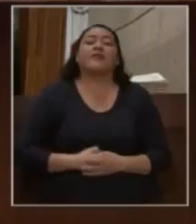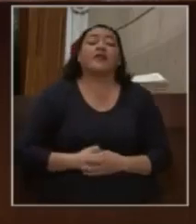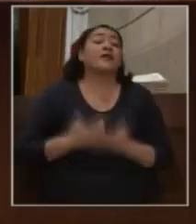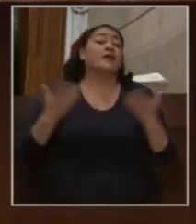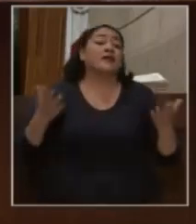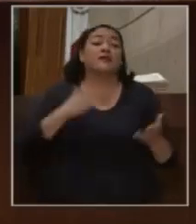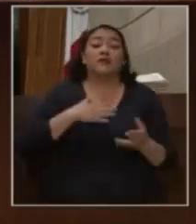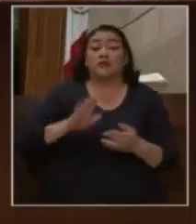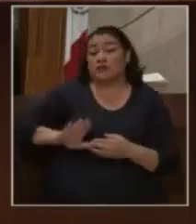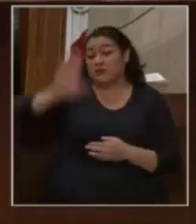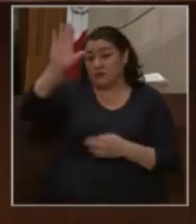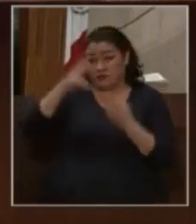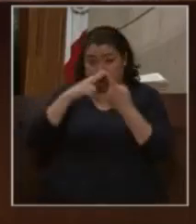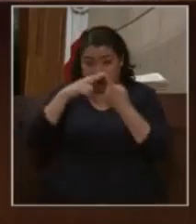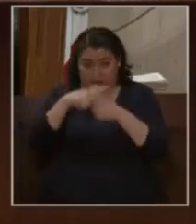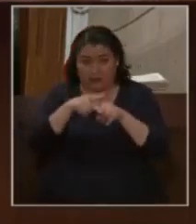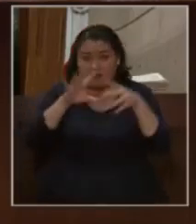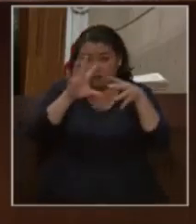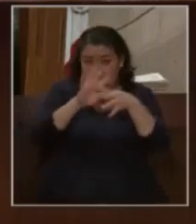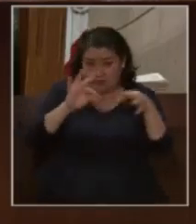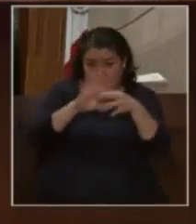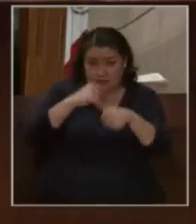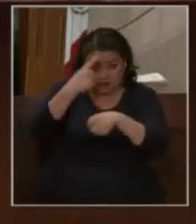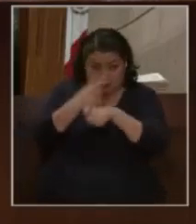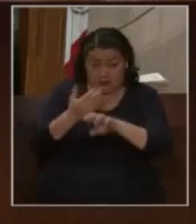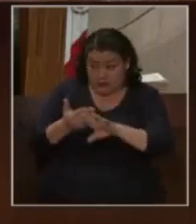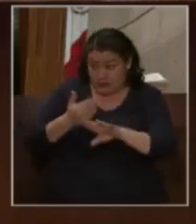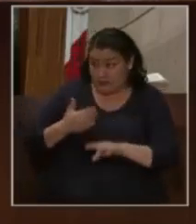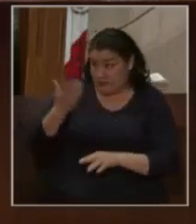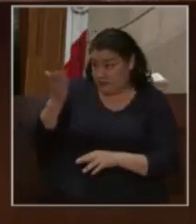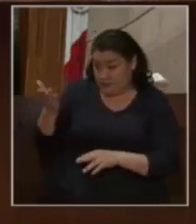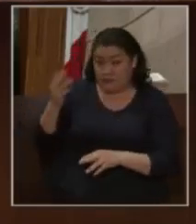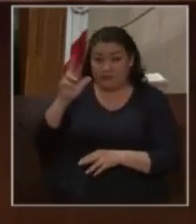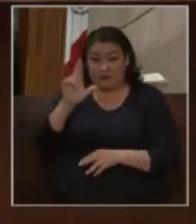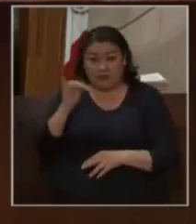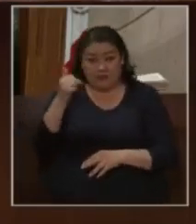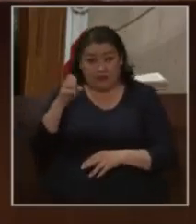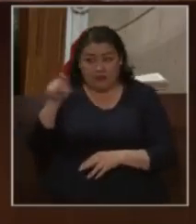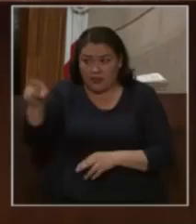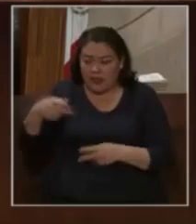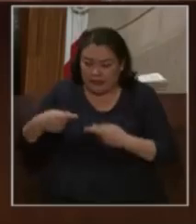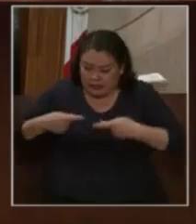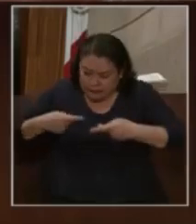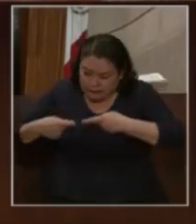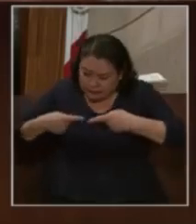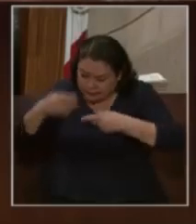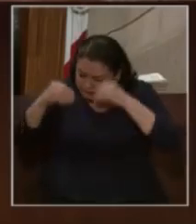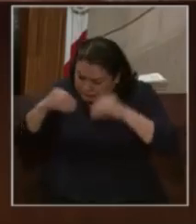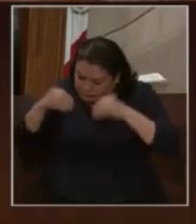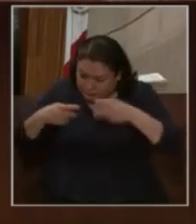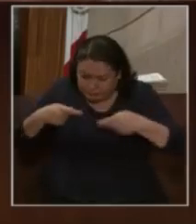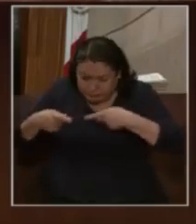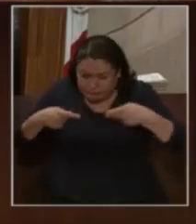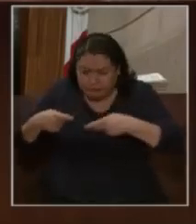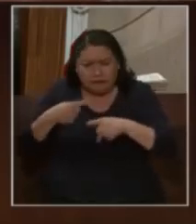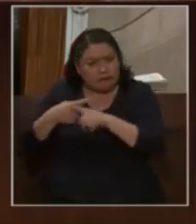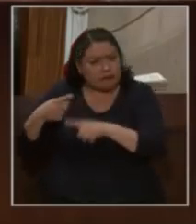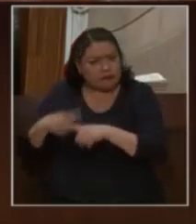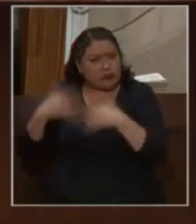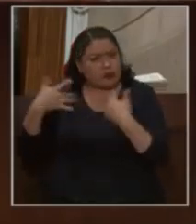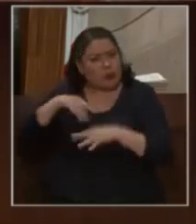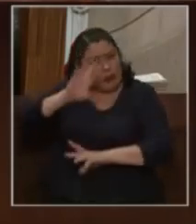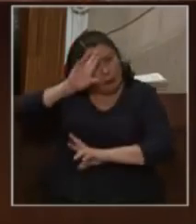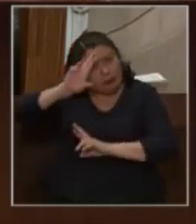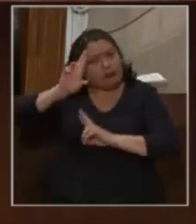Bien, iniciaré mi participación reconociendo desde luego el trabajo que ha hecho el señor magistrado Reyes Rodríguez Mondragón. Él,